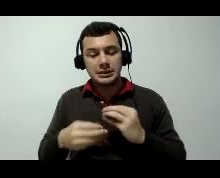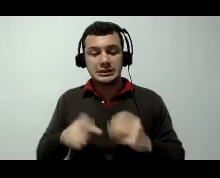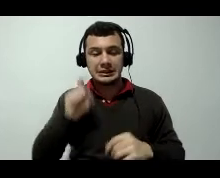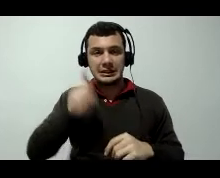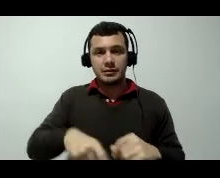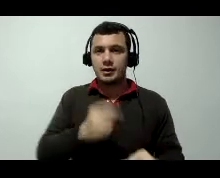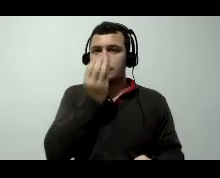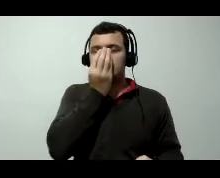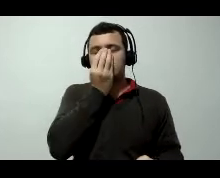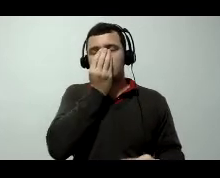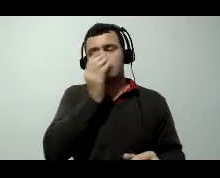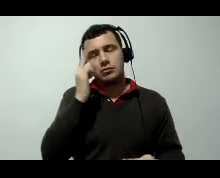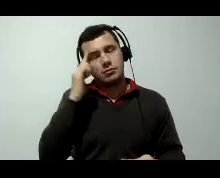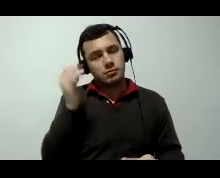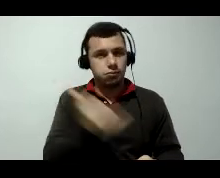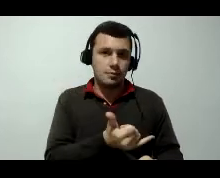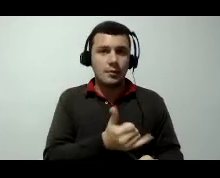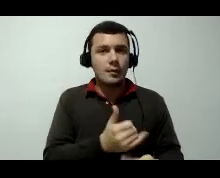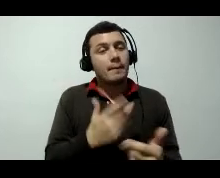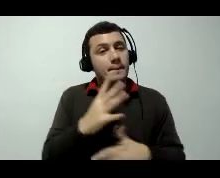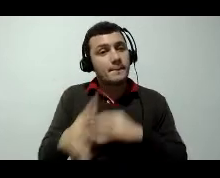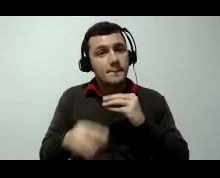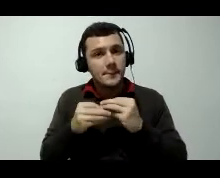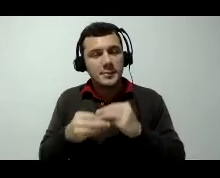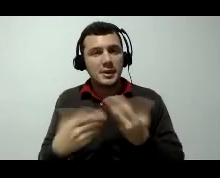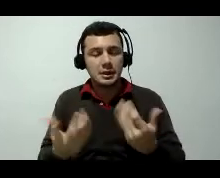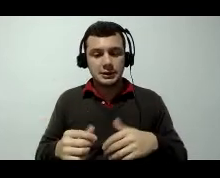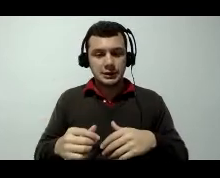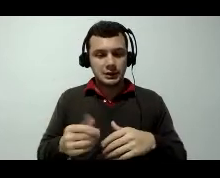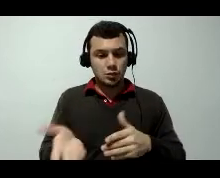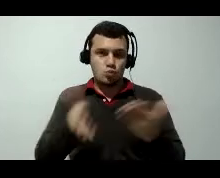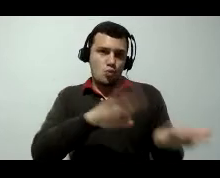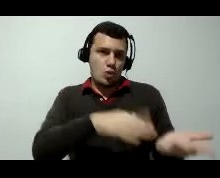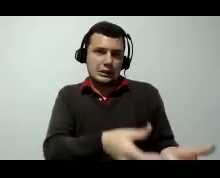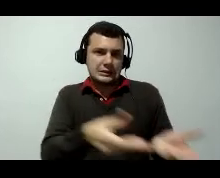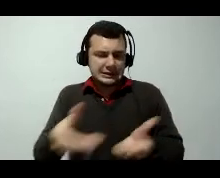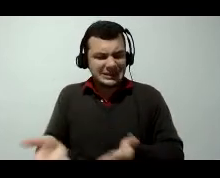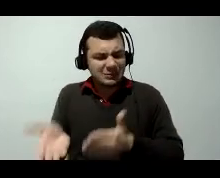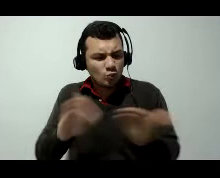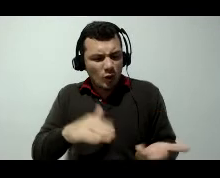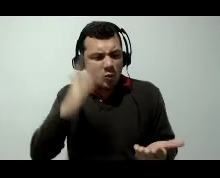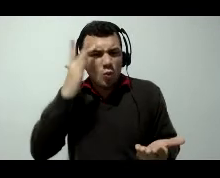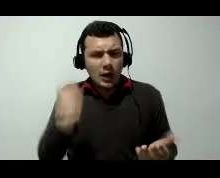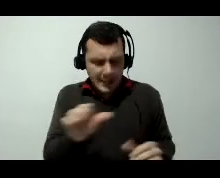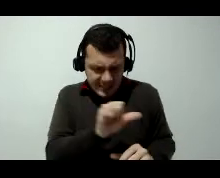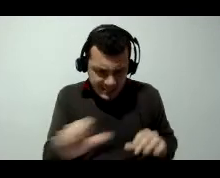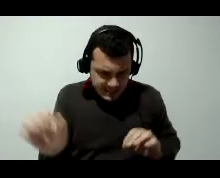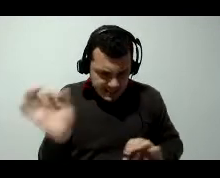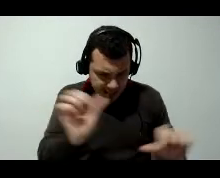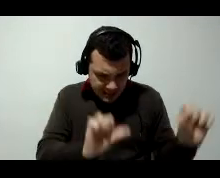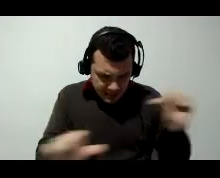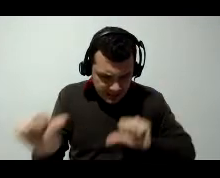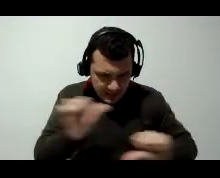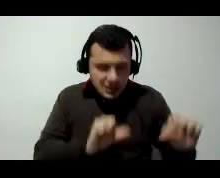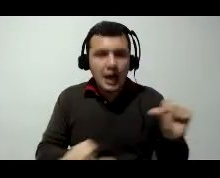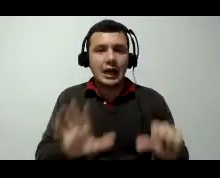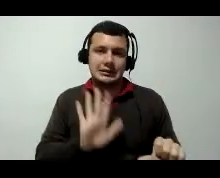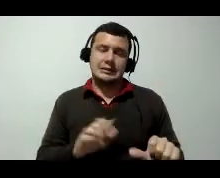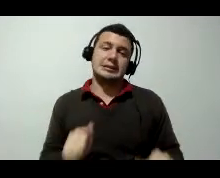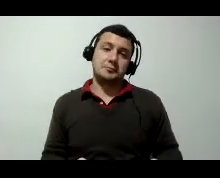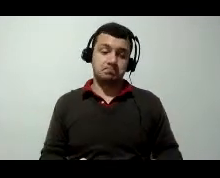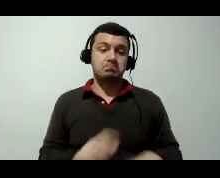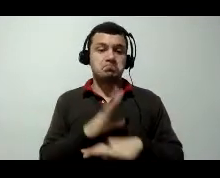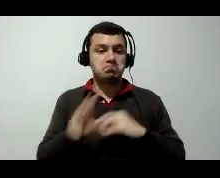las autopsias. Estos son en términos generales los procedimientos en donde se generan aerosoles y aquí les dejo también el link en donde